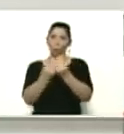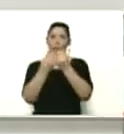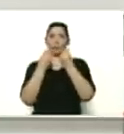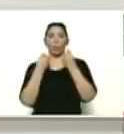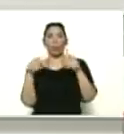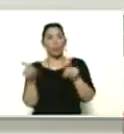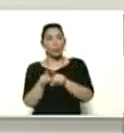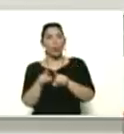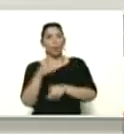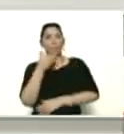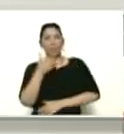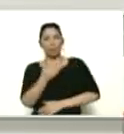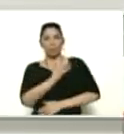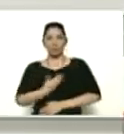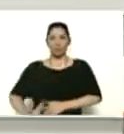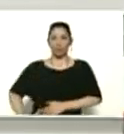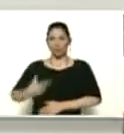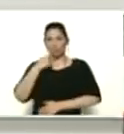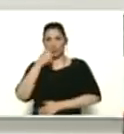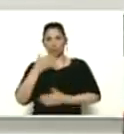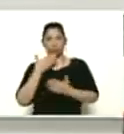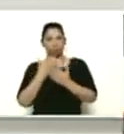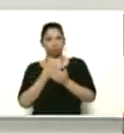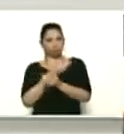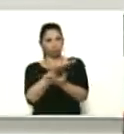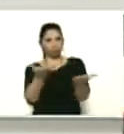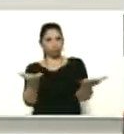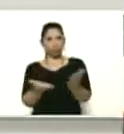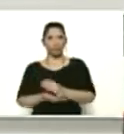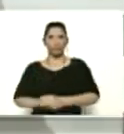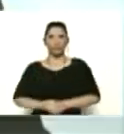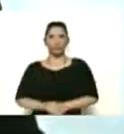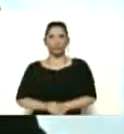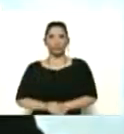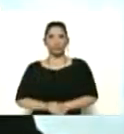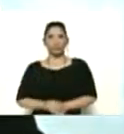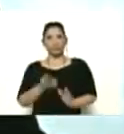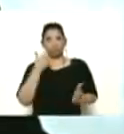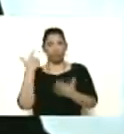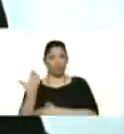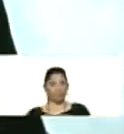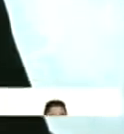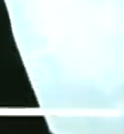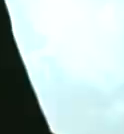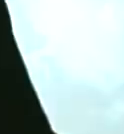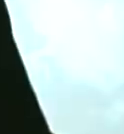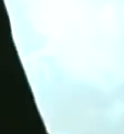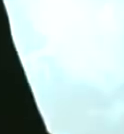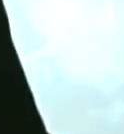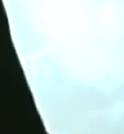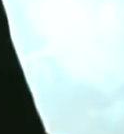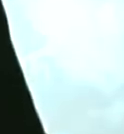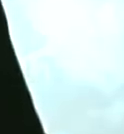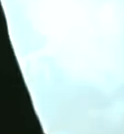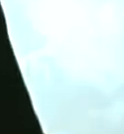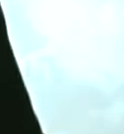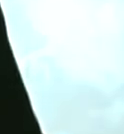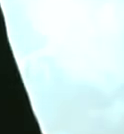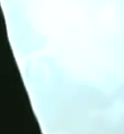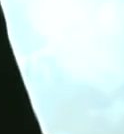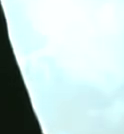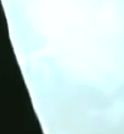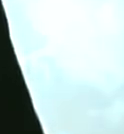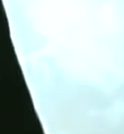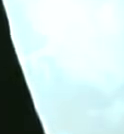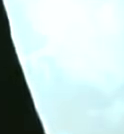el presidente Nicolás Maduro. Muchísimas gracias. Bien, importantes declaraciones e información que ofrece la vicepresidenta ejecutiva